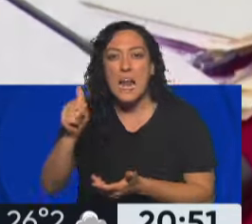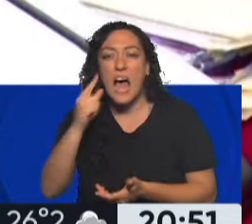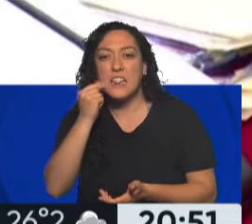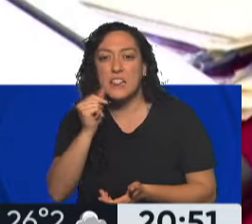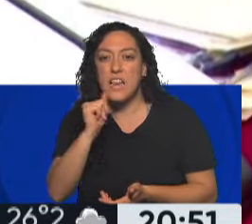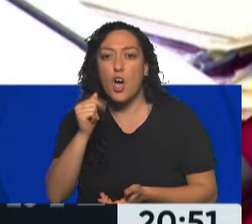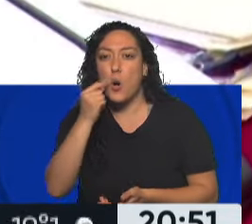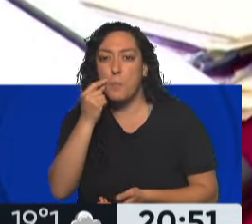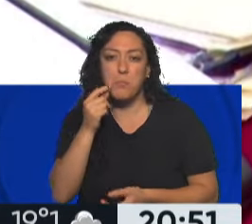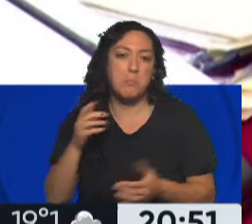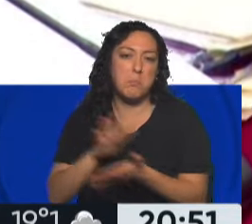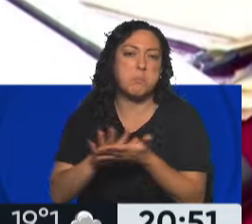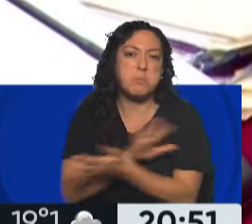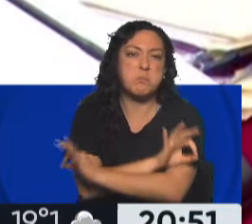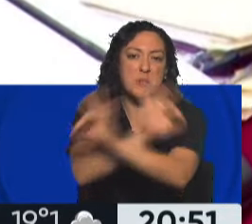Tengo cáncer,